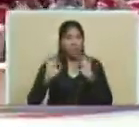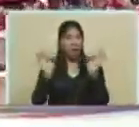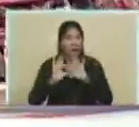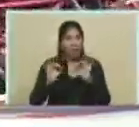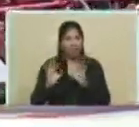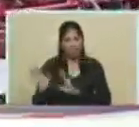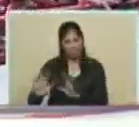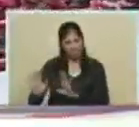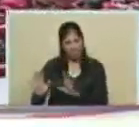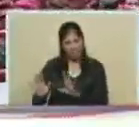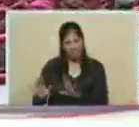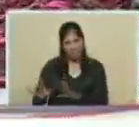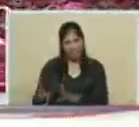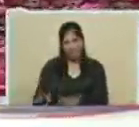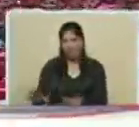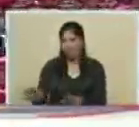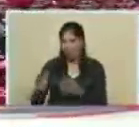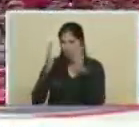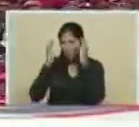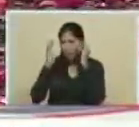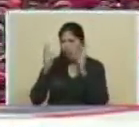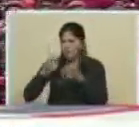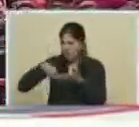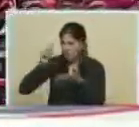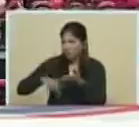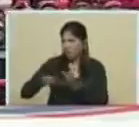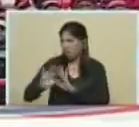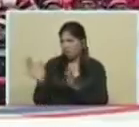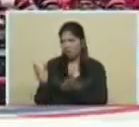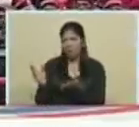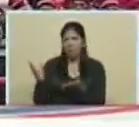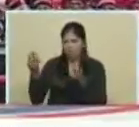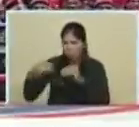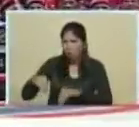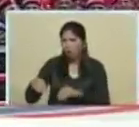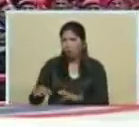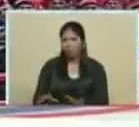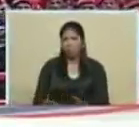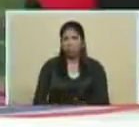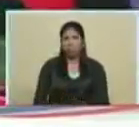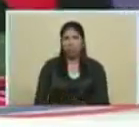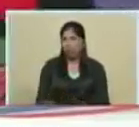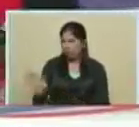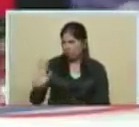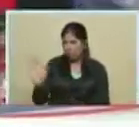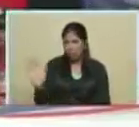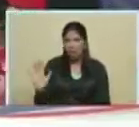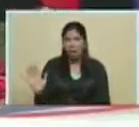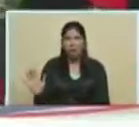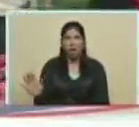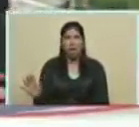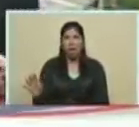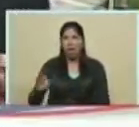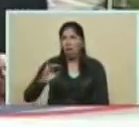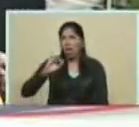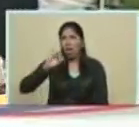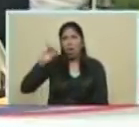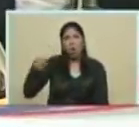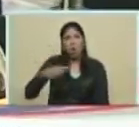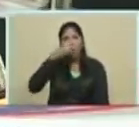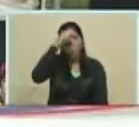Ya basta de manguareo, Ramos Alud. Firma el acuerdo, compadre. Ya basta de manguareo, Julio